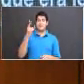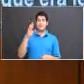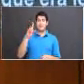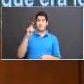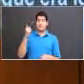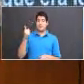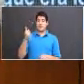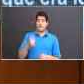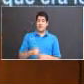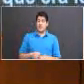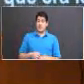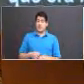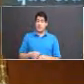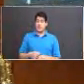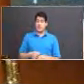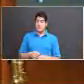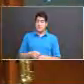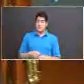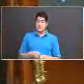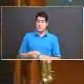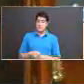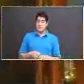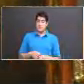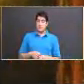y forastero ahí.